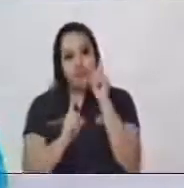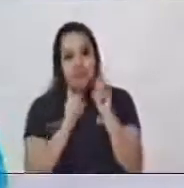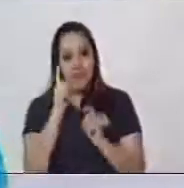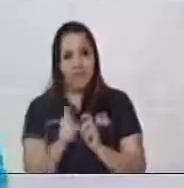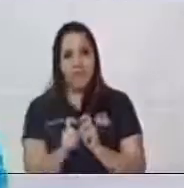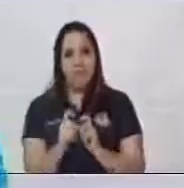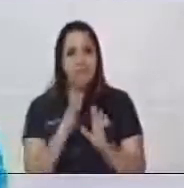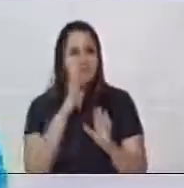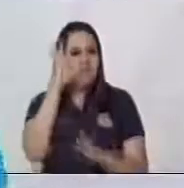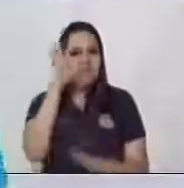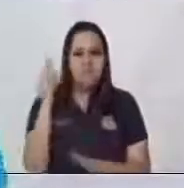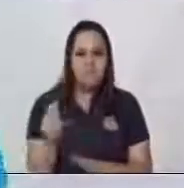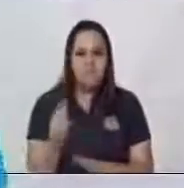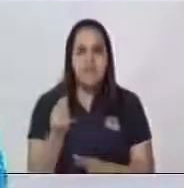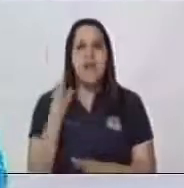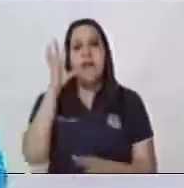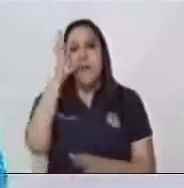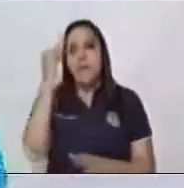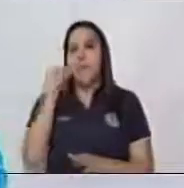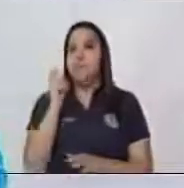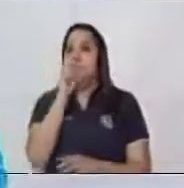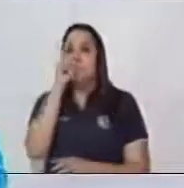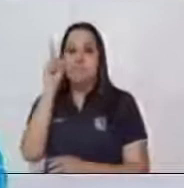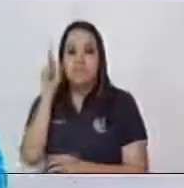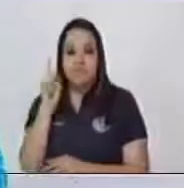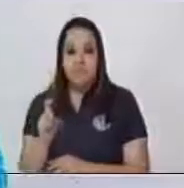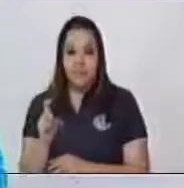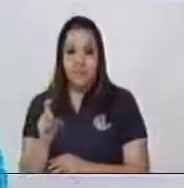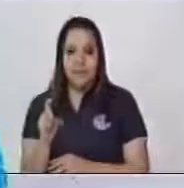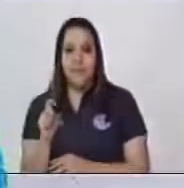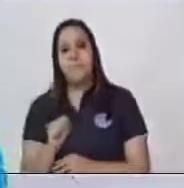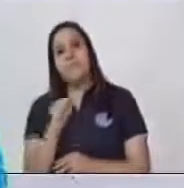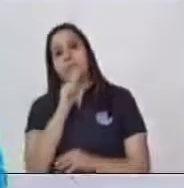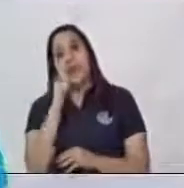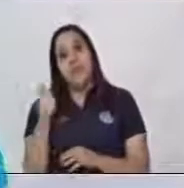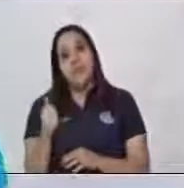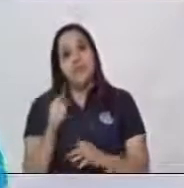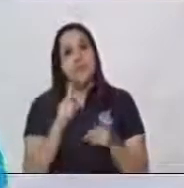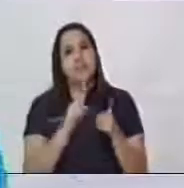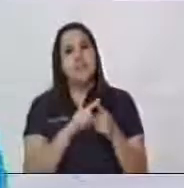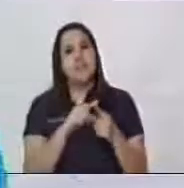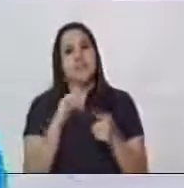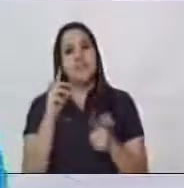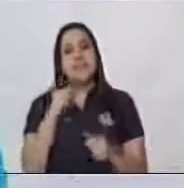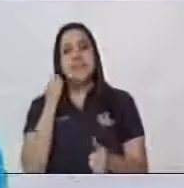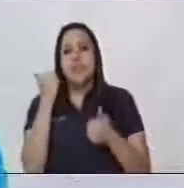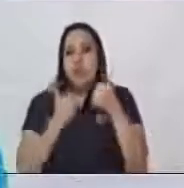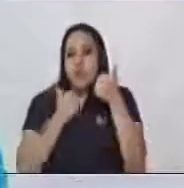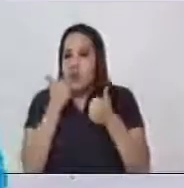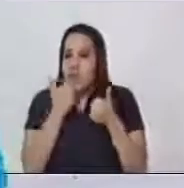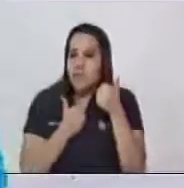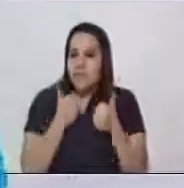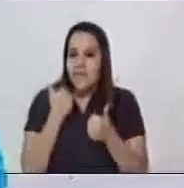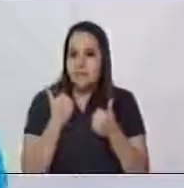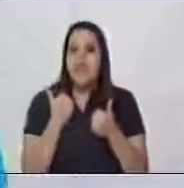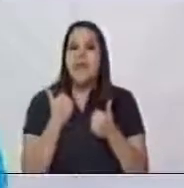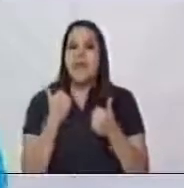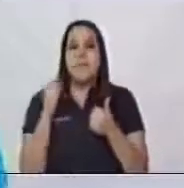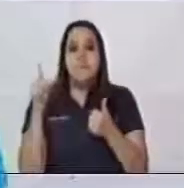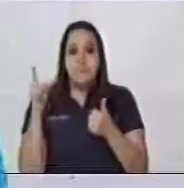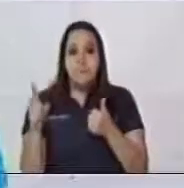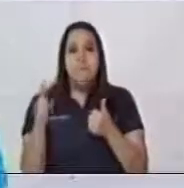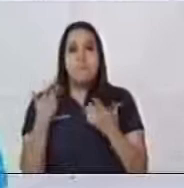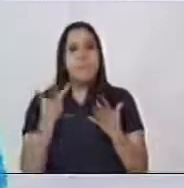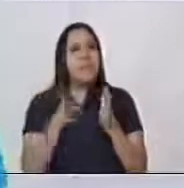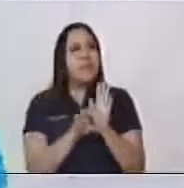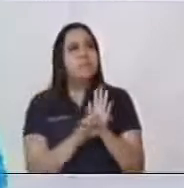interrogativa. ¿Por qué? Porque estas hacen preguntas. Luego están las dubitativas, que estas expresiones, pues